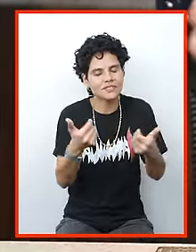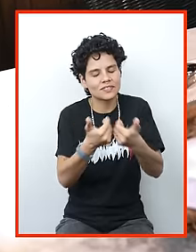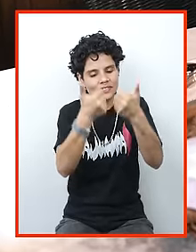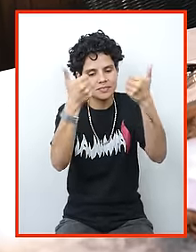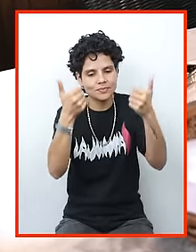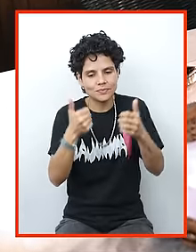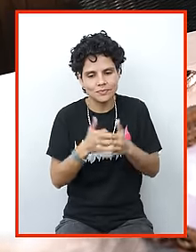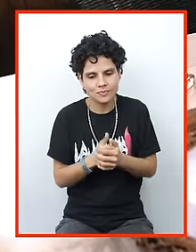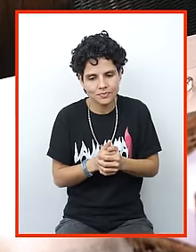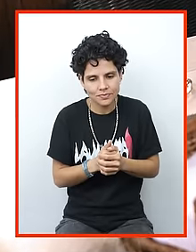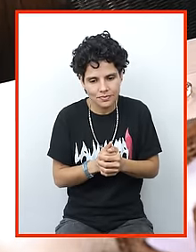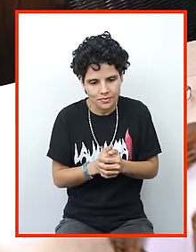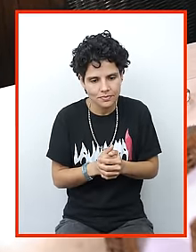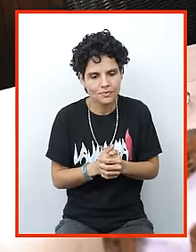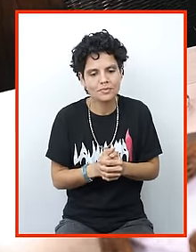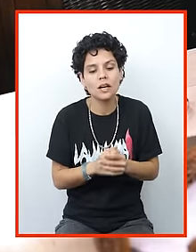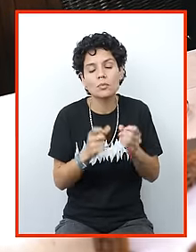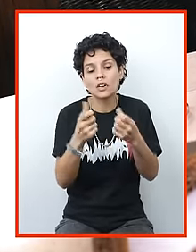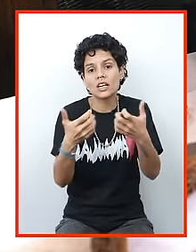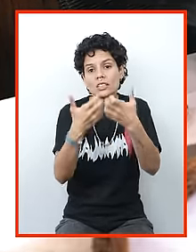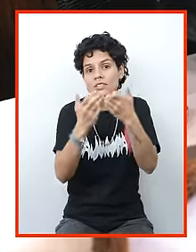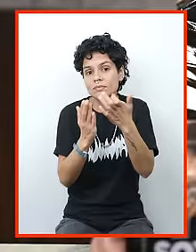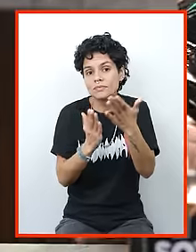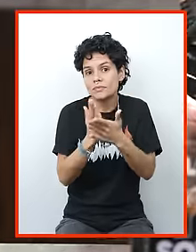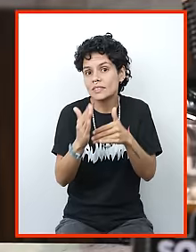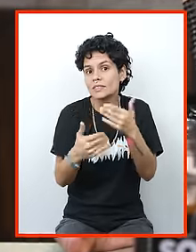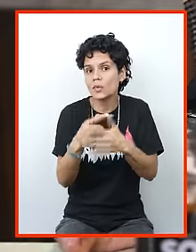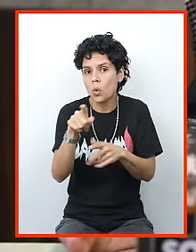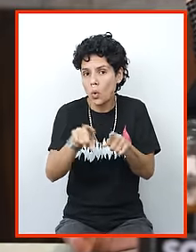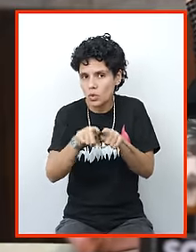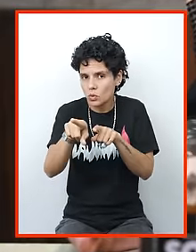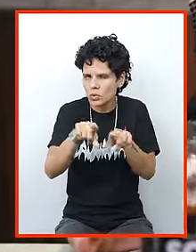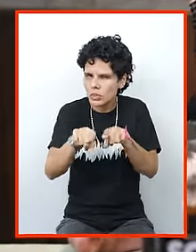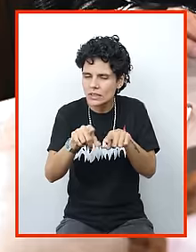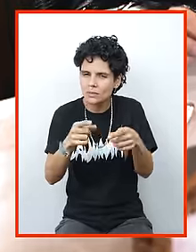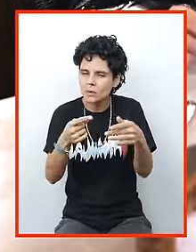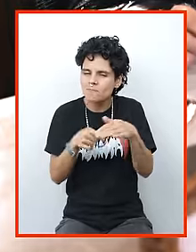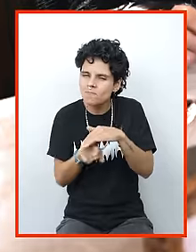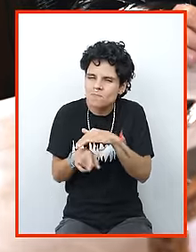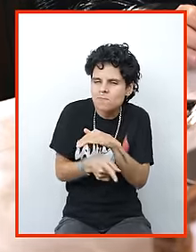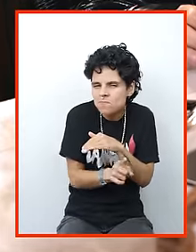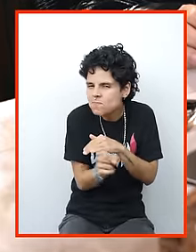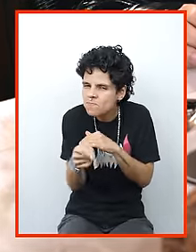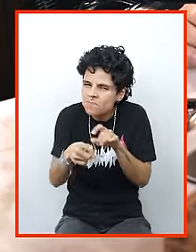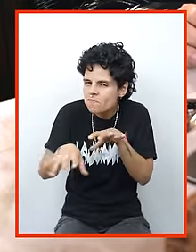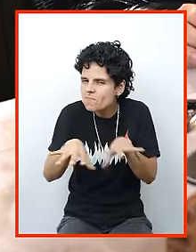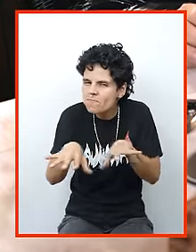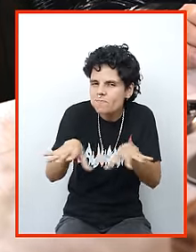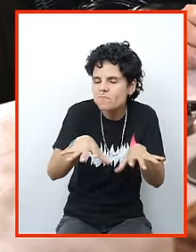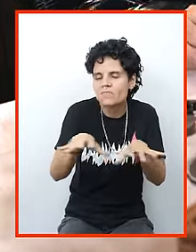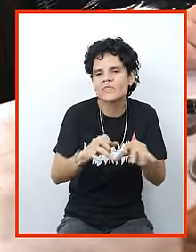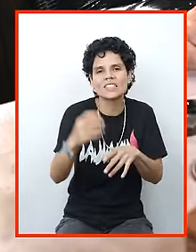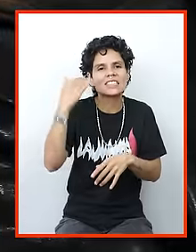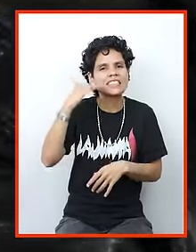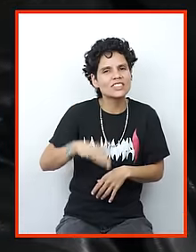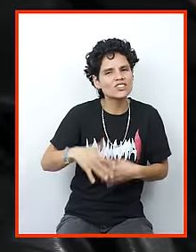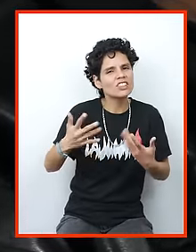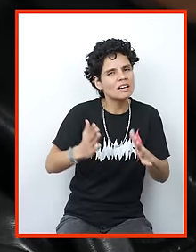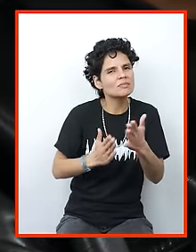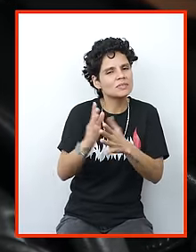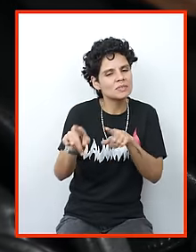Entendemos por eso. Salud. Por eso inicio también, porque sí. Igual soy busquilla, po. Sí, hace rato que estamos ahí. De chico,